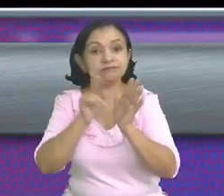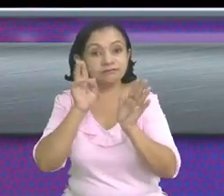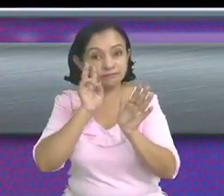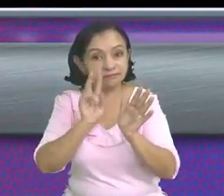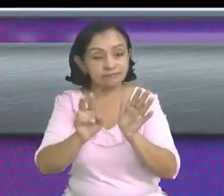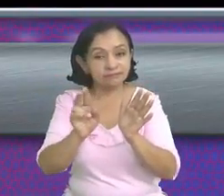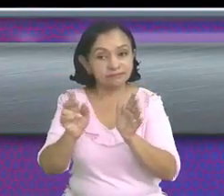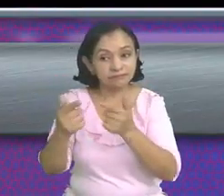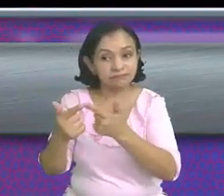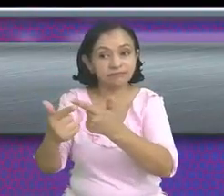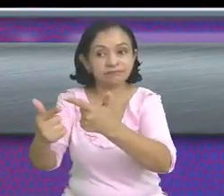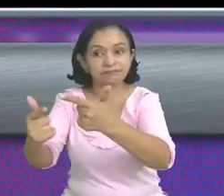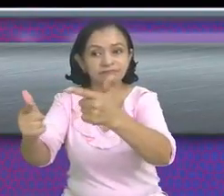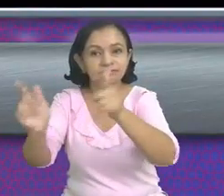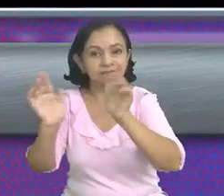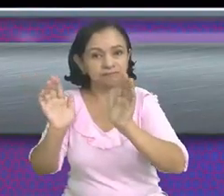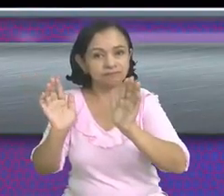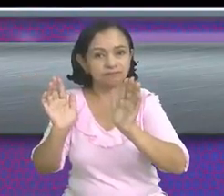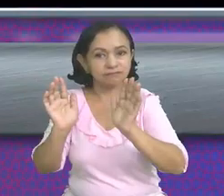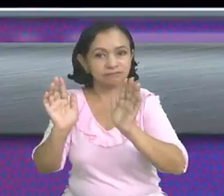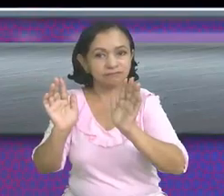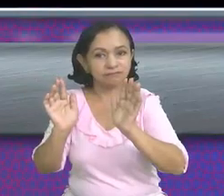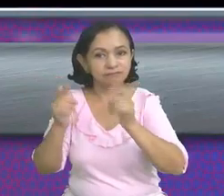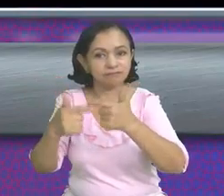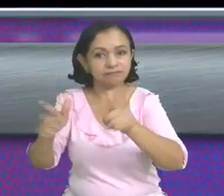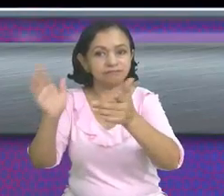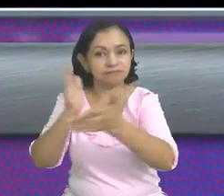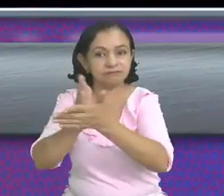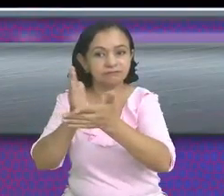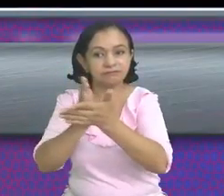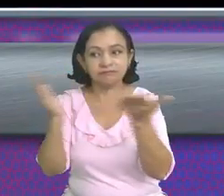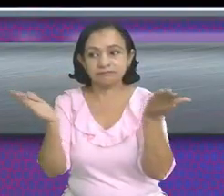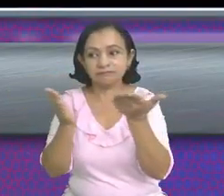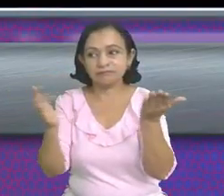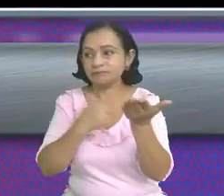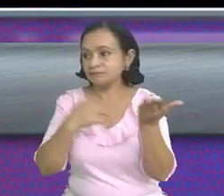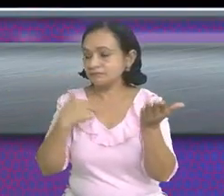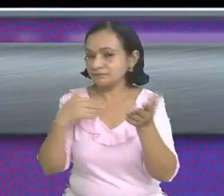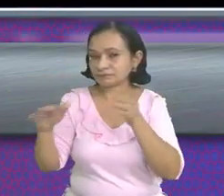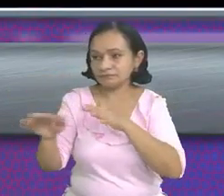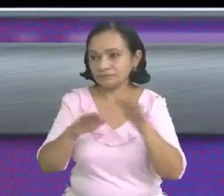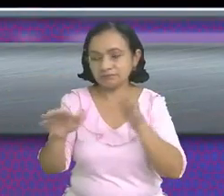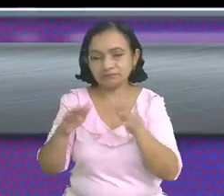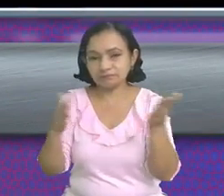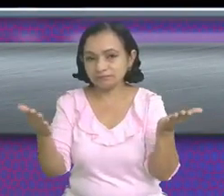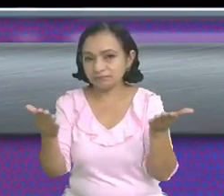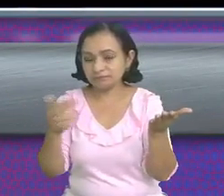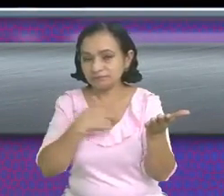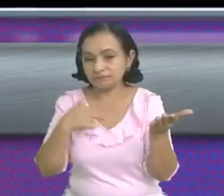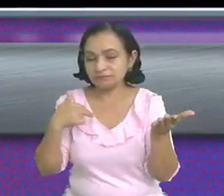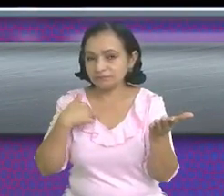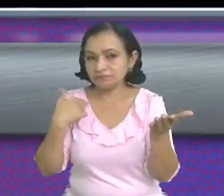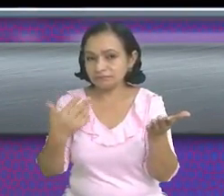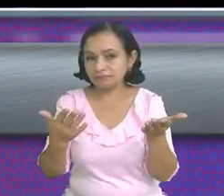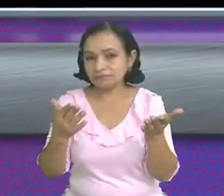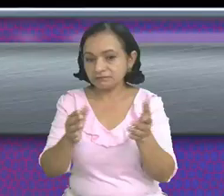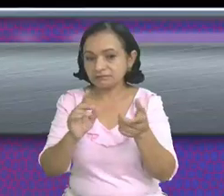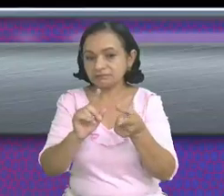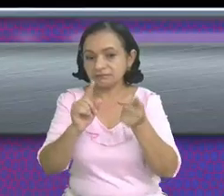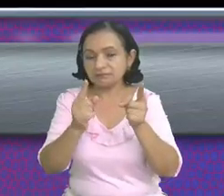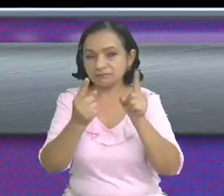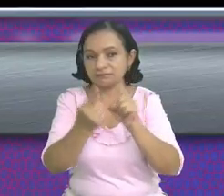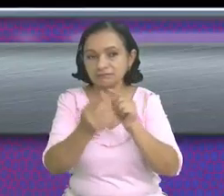Si das mucha autonomía, el riesgo de que se vaya. Y si no, tampoco puedes presionar porque él va asumiendo o ella va asumiendo de